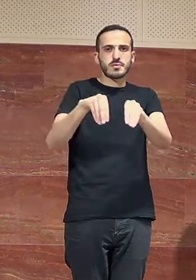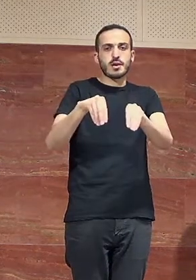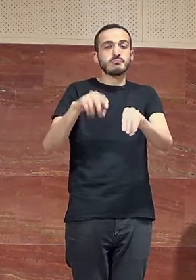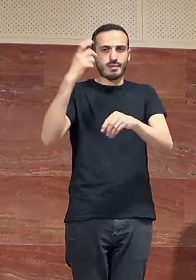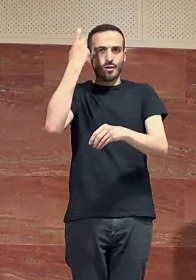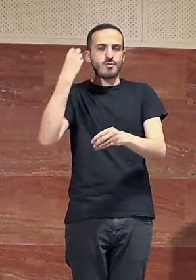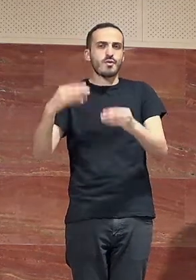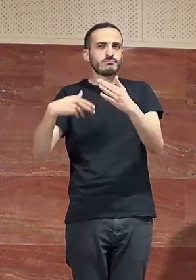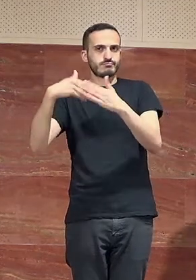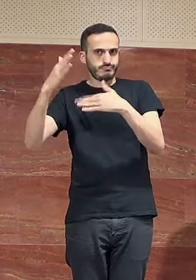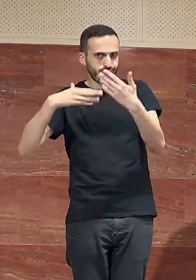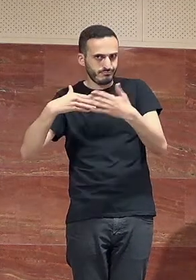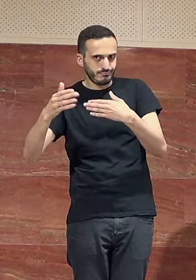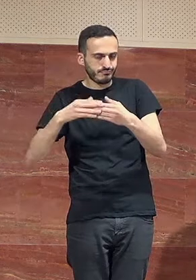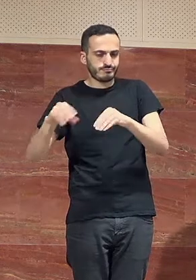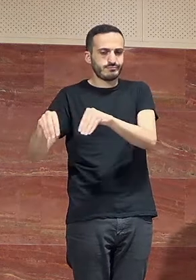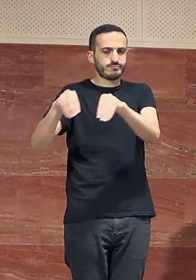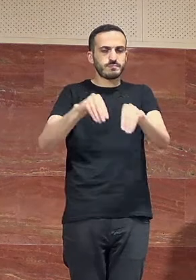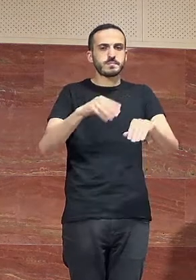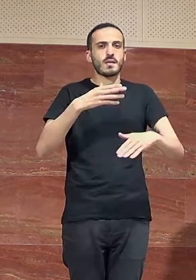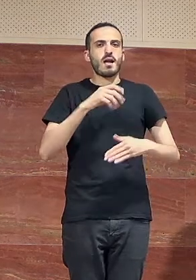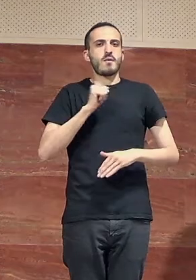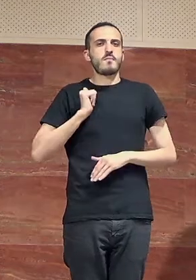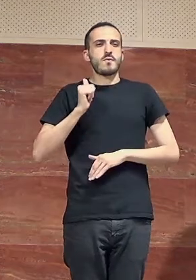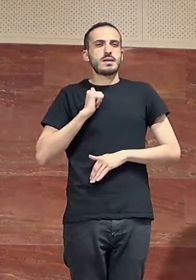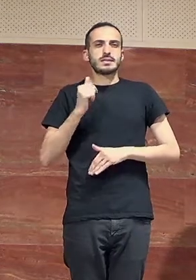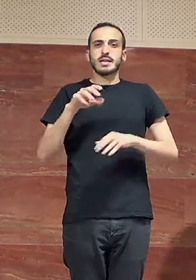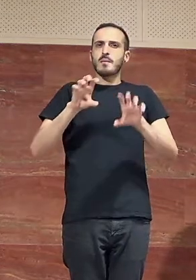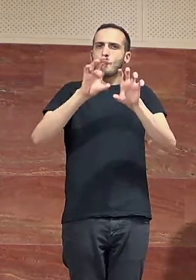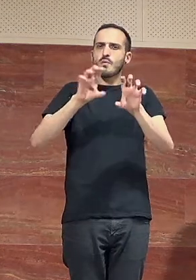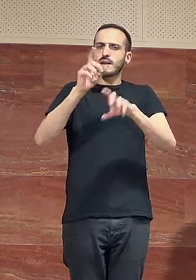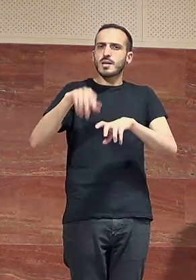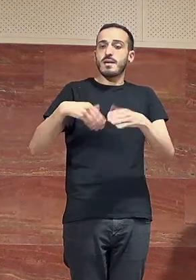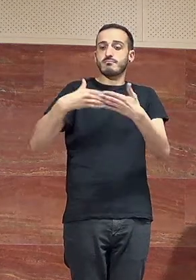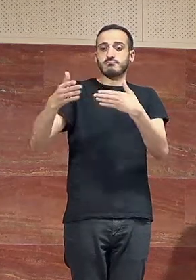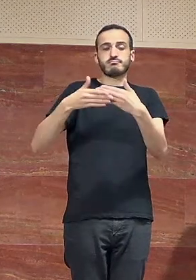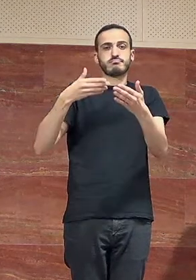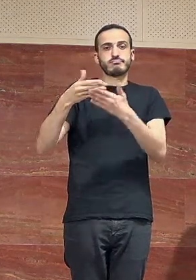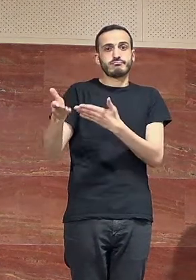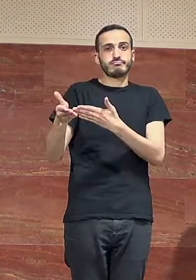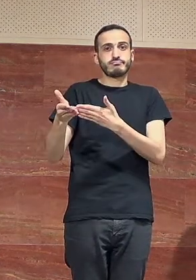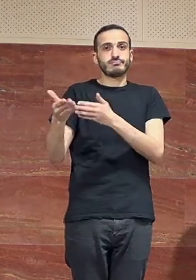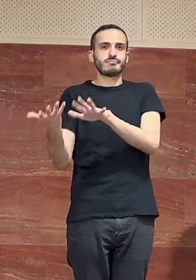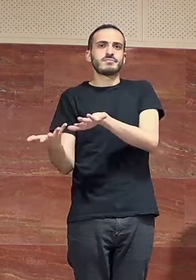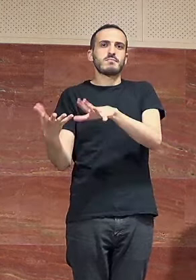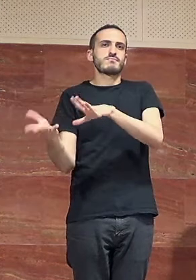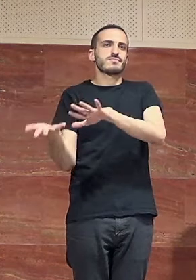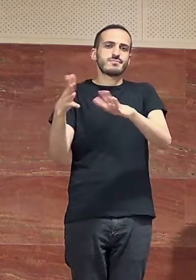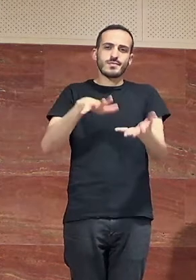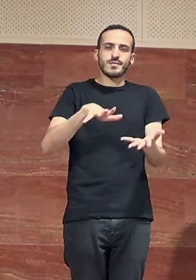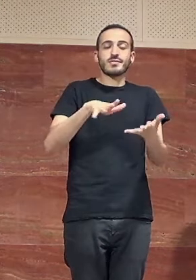coloca mobiliario y jardineras que han elaborado ellos mismos y este es un poco el aspecto y el proceso de